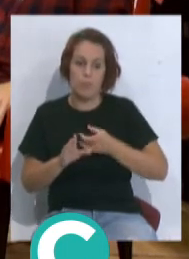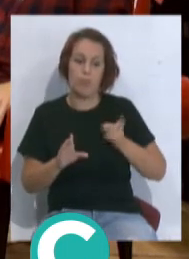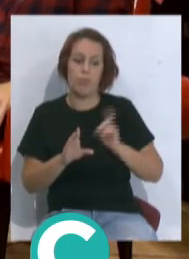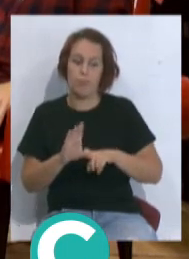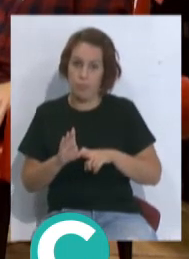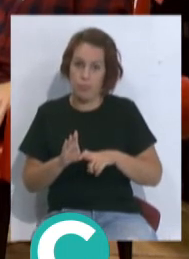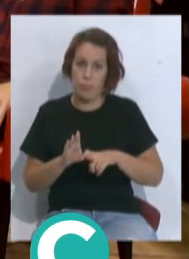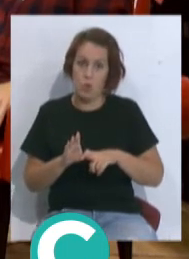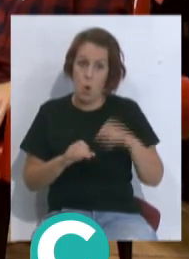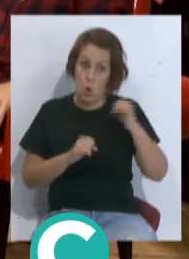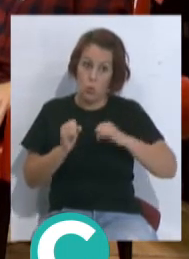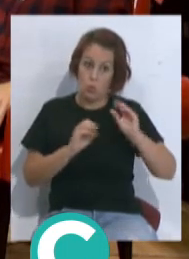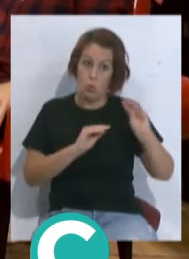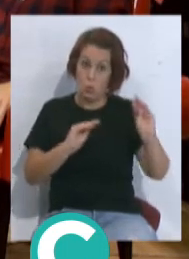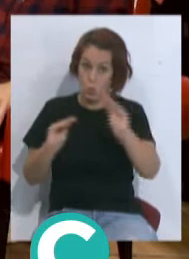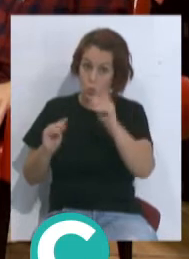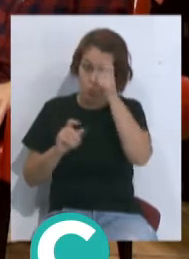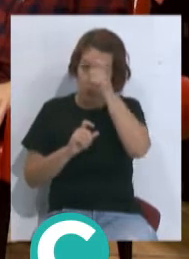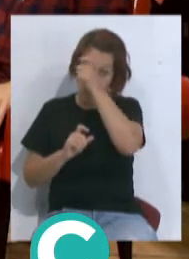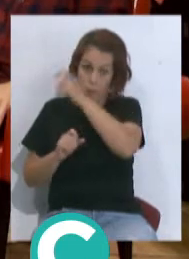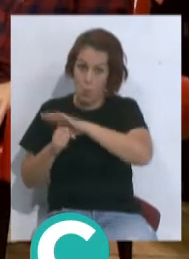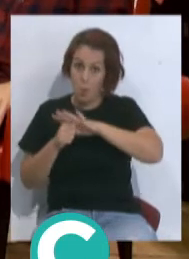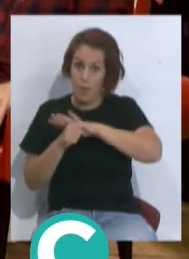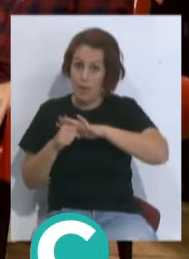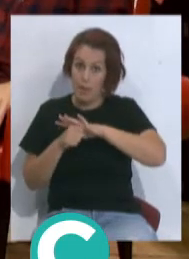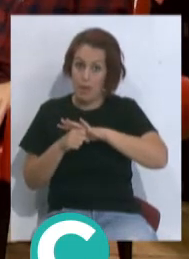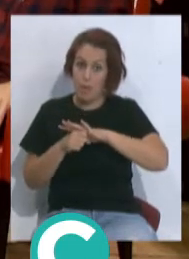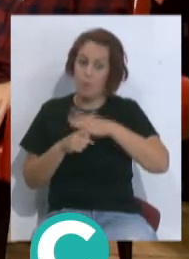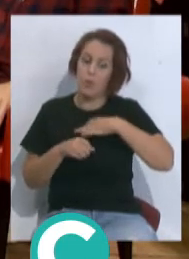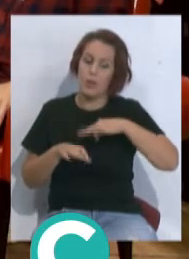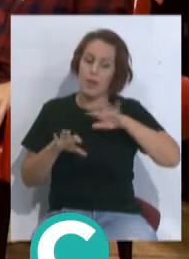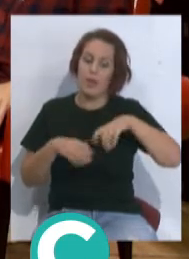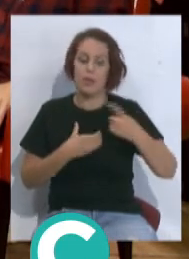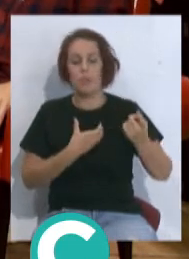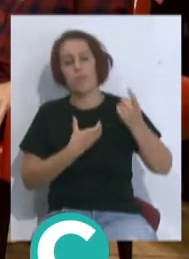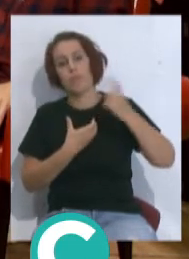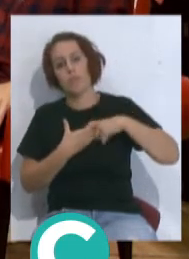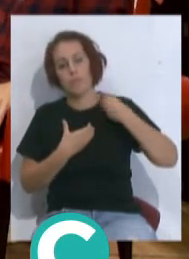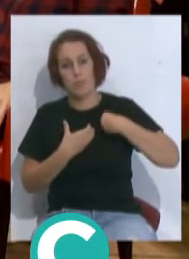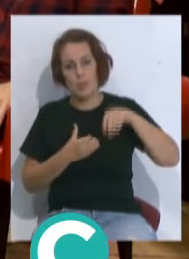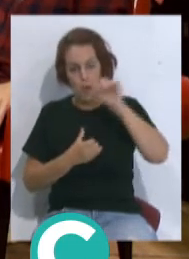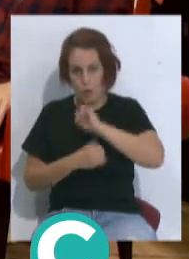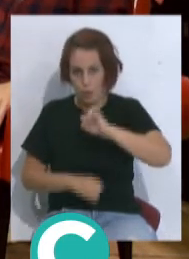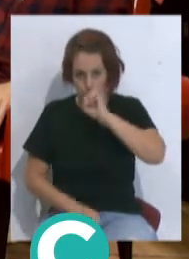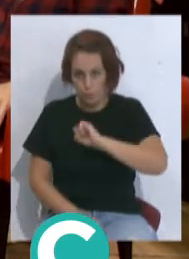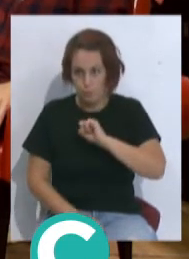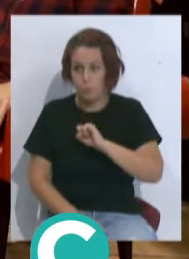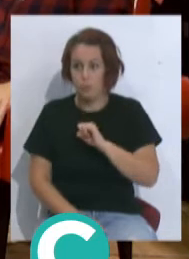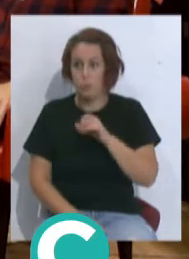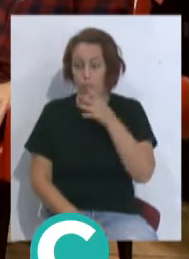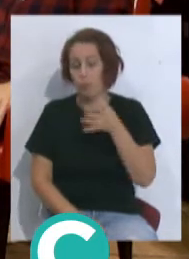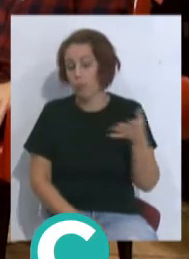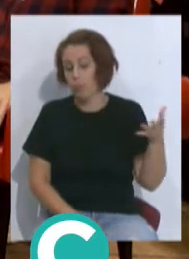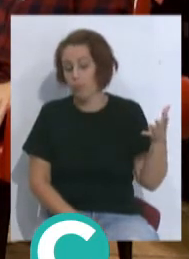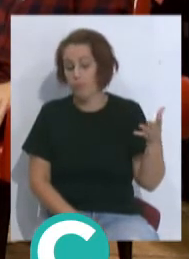participar después de sus concursos de sus municipios, sus provincias, etcétera, poder venir también al Falla con ese mismo repertorio. Por bueno,